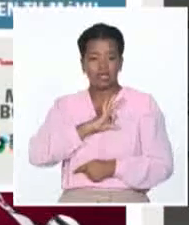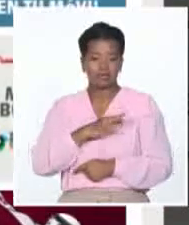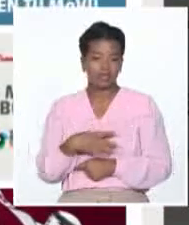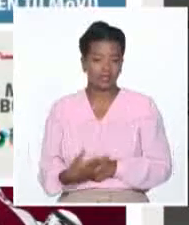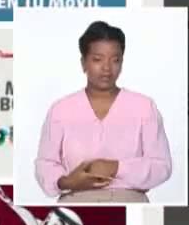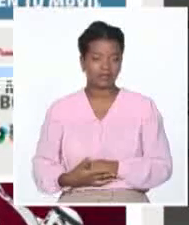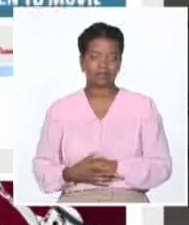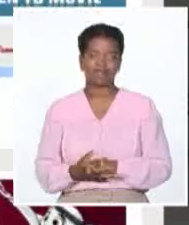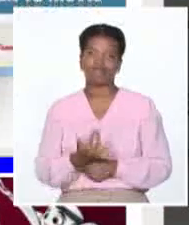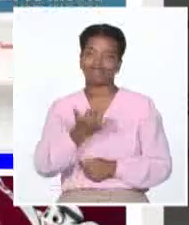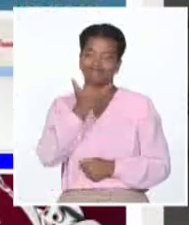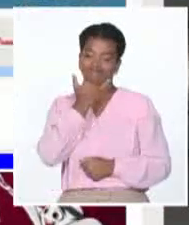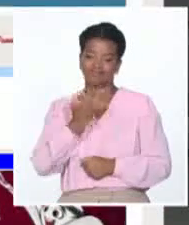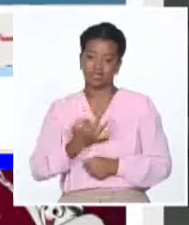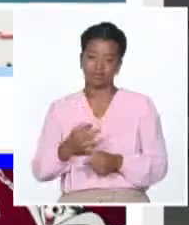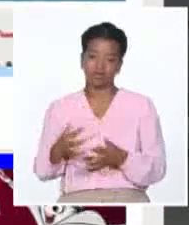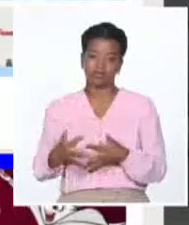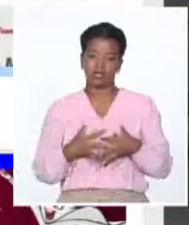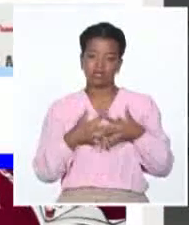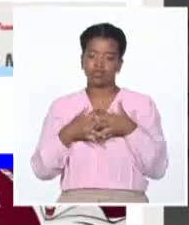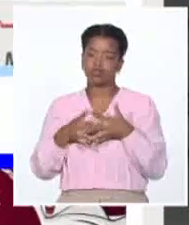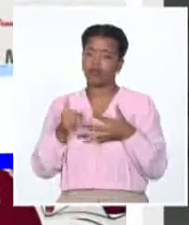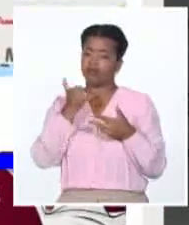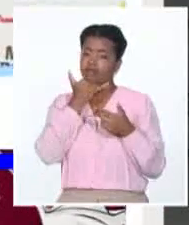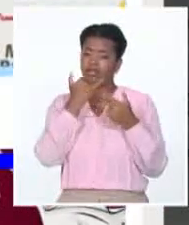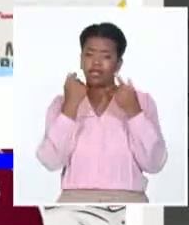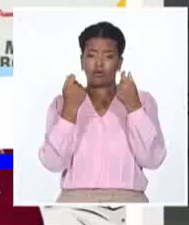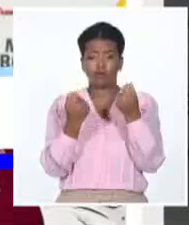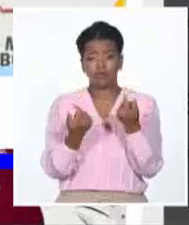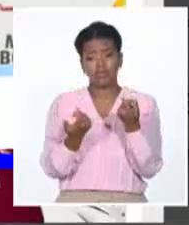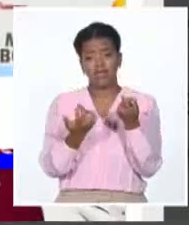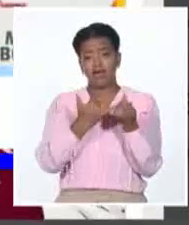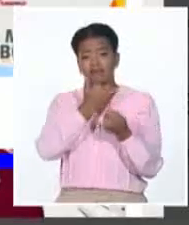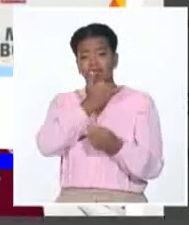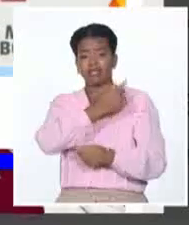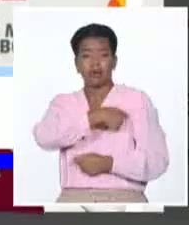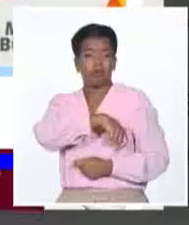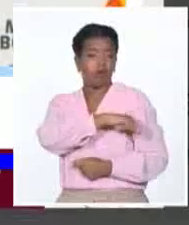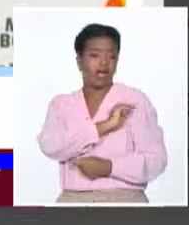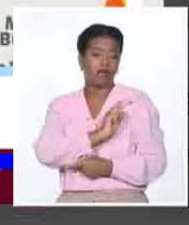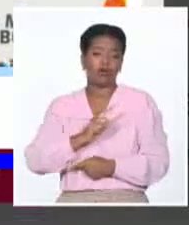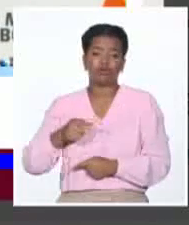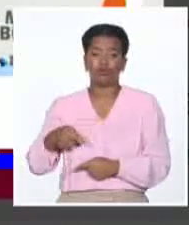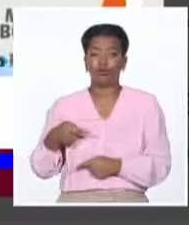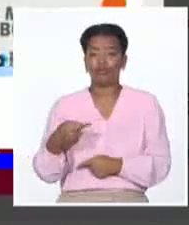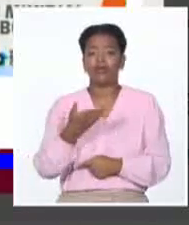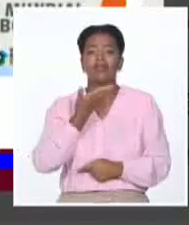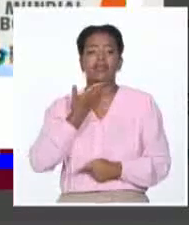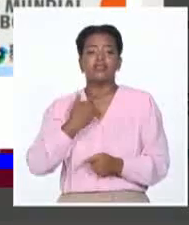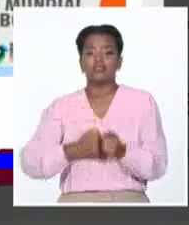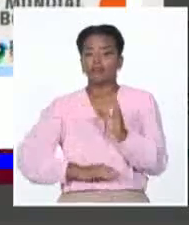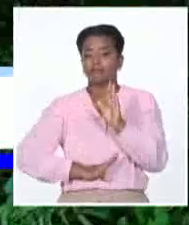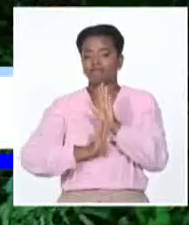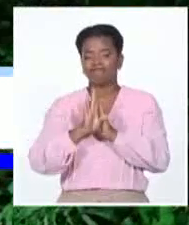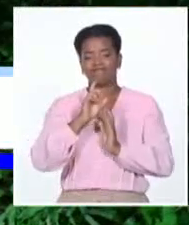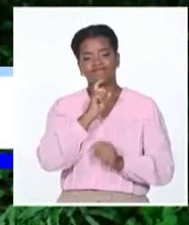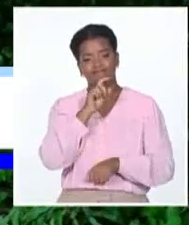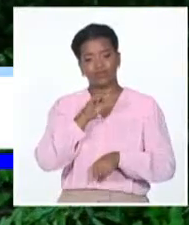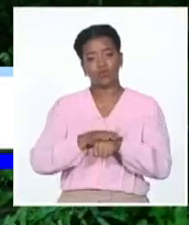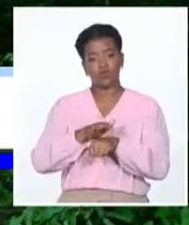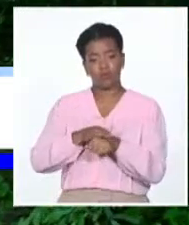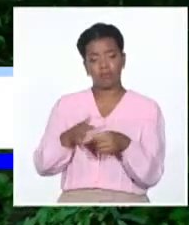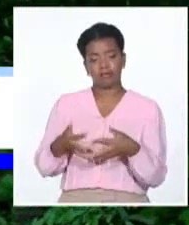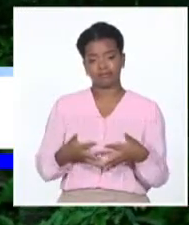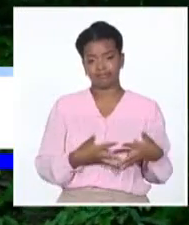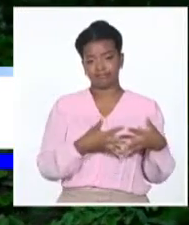guerra no declarada contra la economía y la sociedad, contra la vida cotidiana y los sueños de progreso de la nación, refería Díaz-Canel.